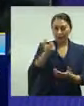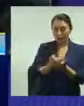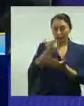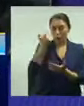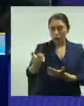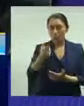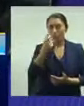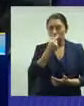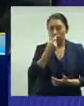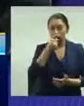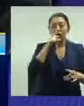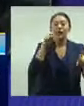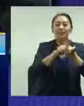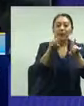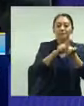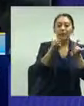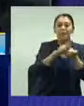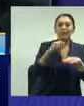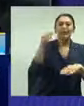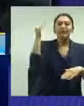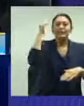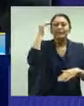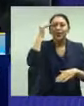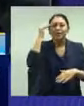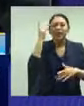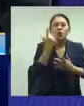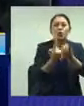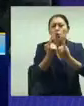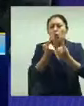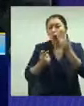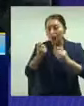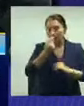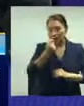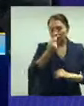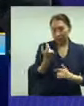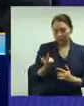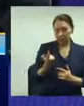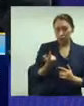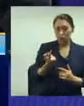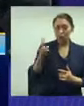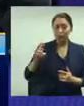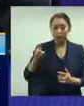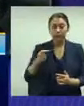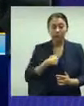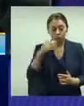que determina qué medicamentos son. Entonces, ¿cuál es la…? Yo sé que la ley